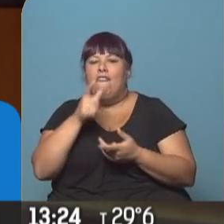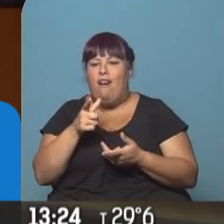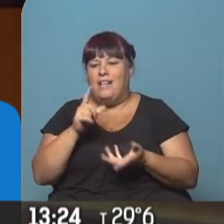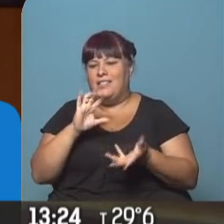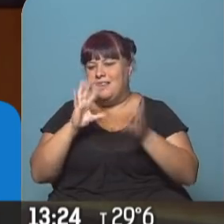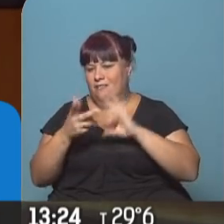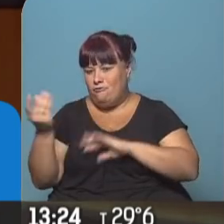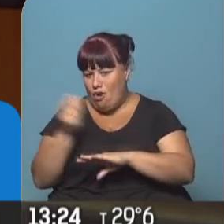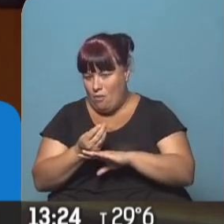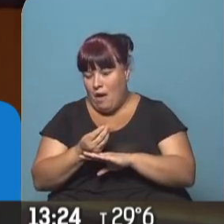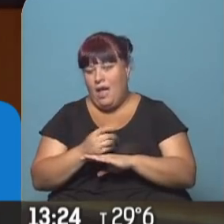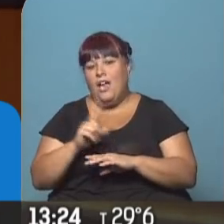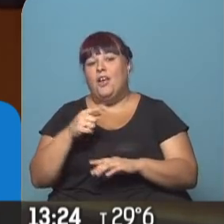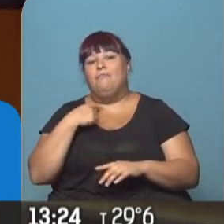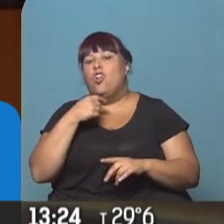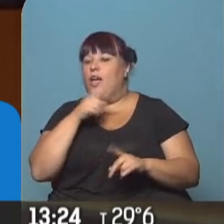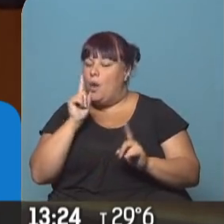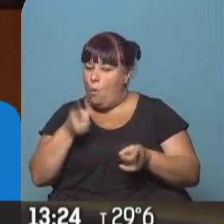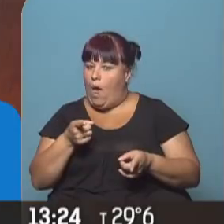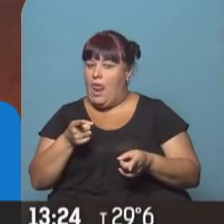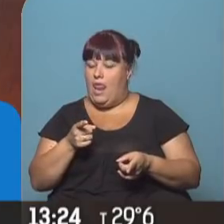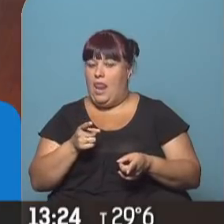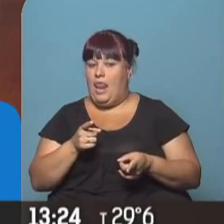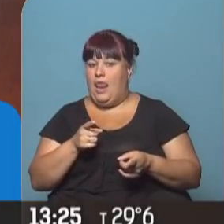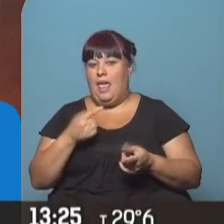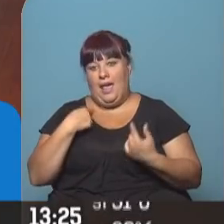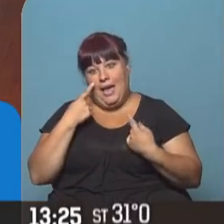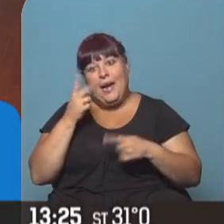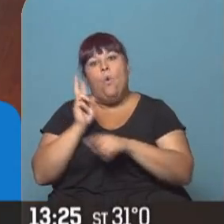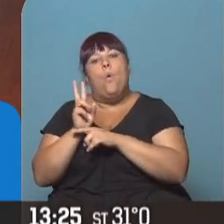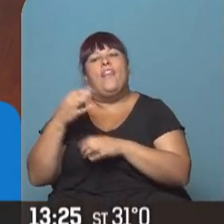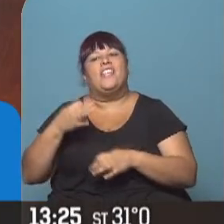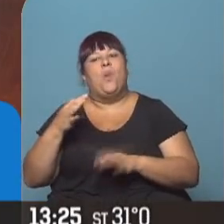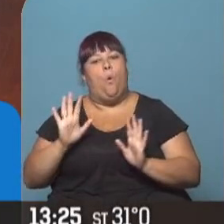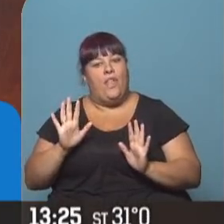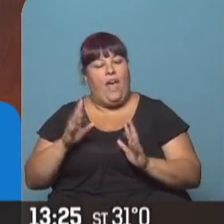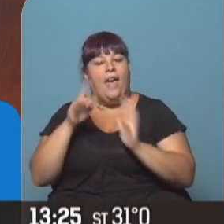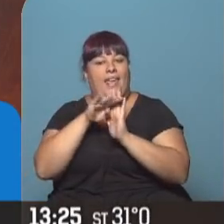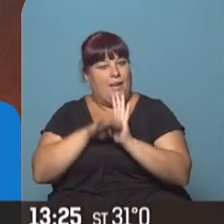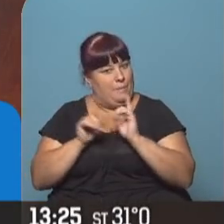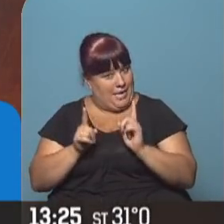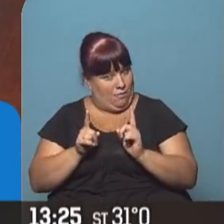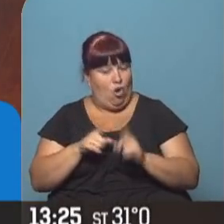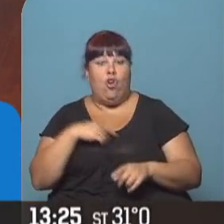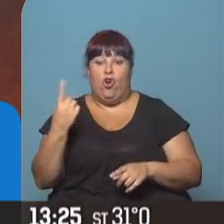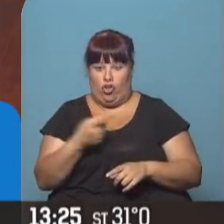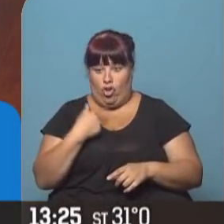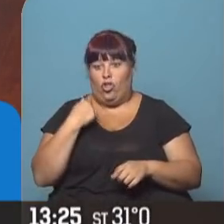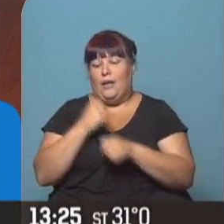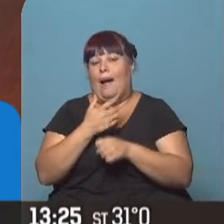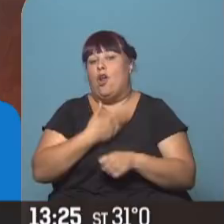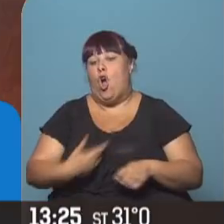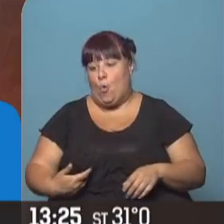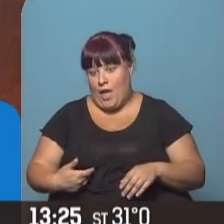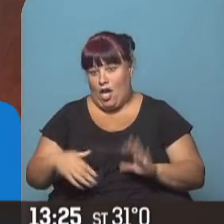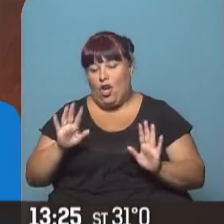condiciones sin perder de vista la seguridad y los requisitos, porque nosotros somos funcionarios públicos.